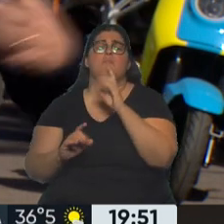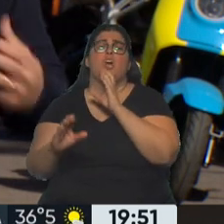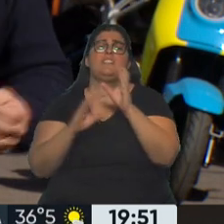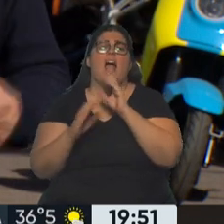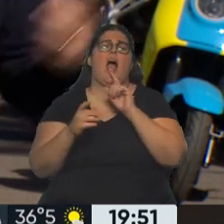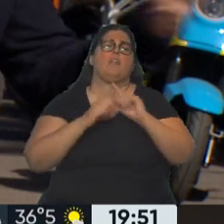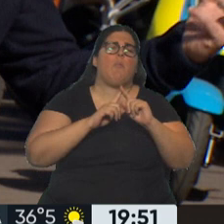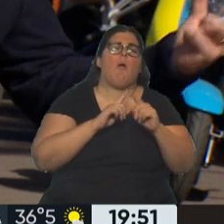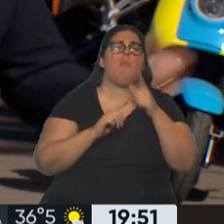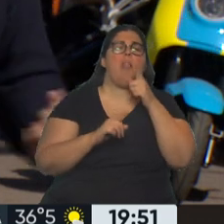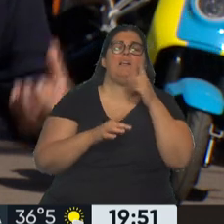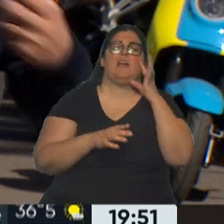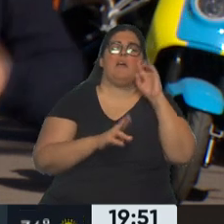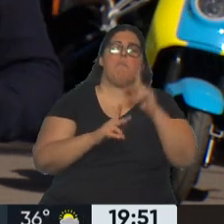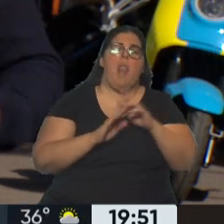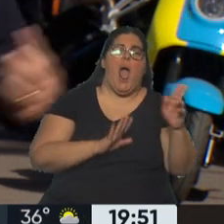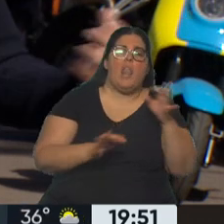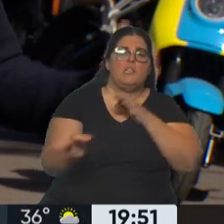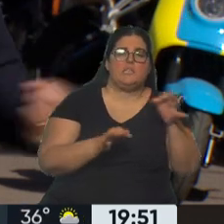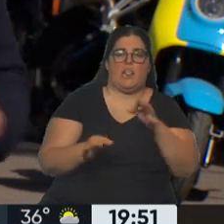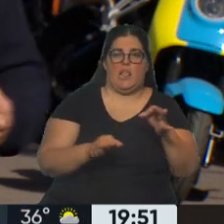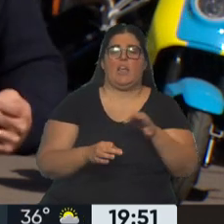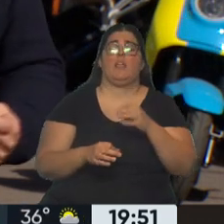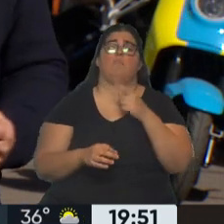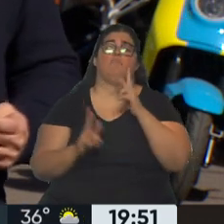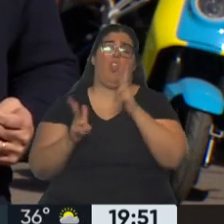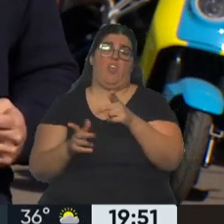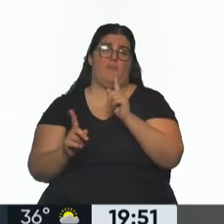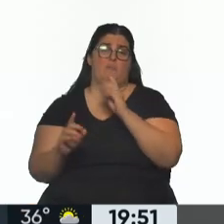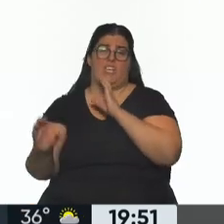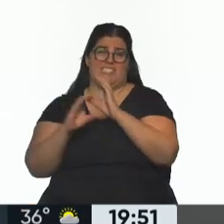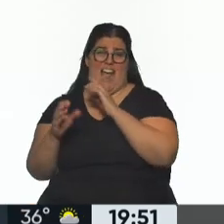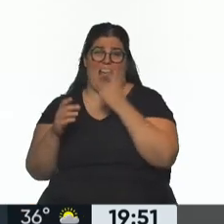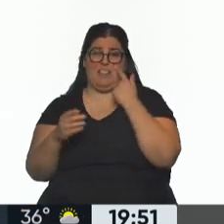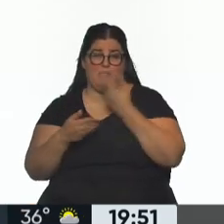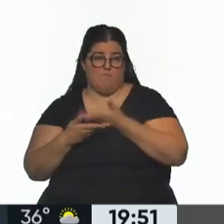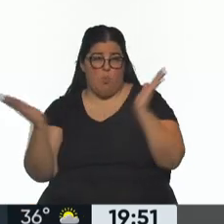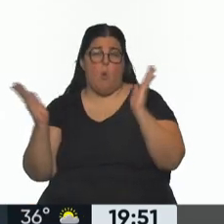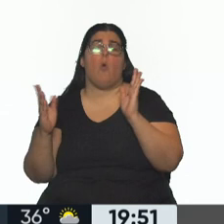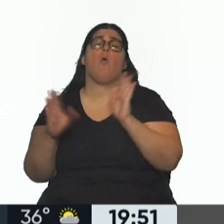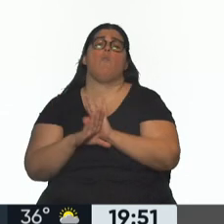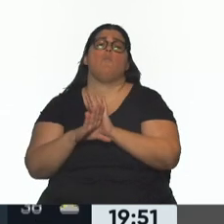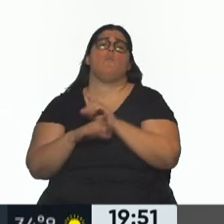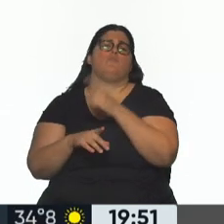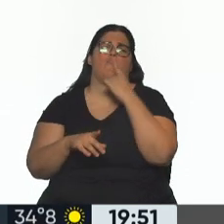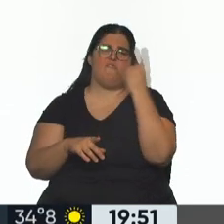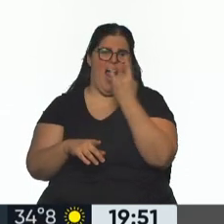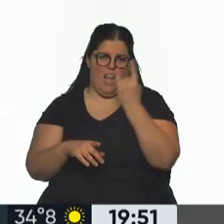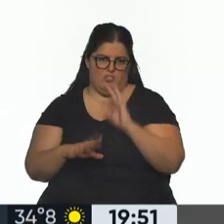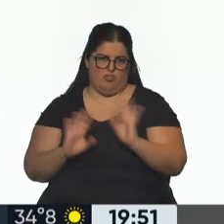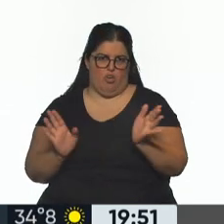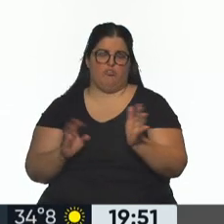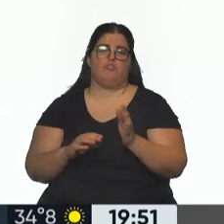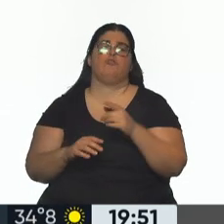una operación de inteligencia. Dijo en las últimas horas que los diálogos que se filtraron de su teléfono celular son falsos y